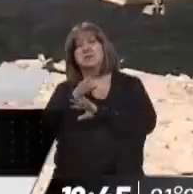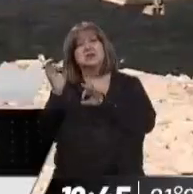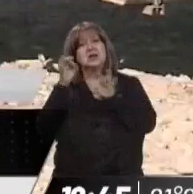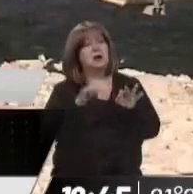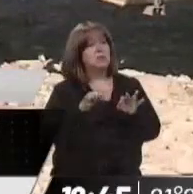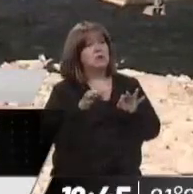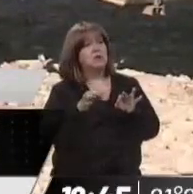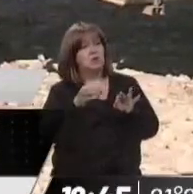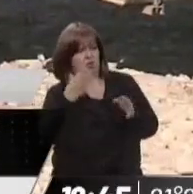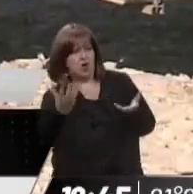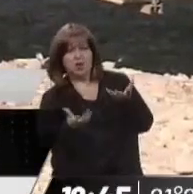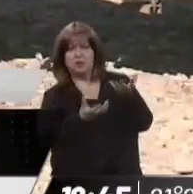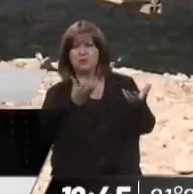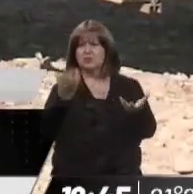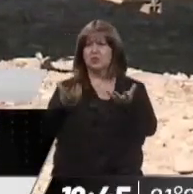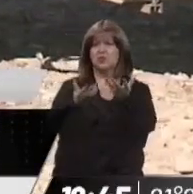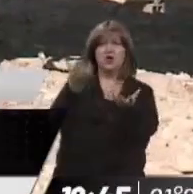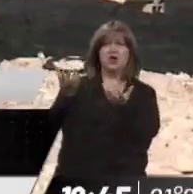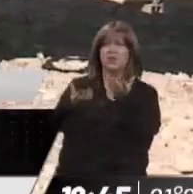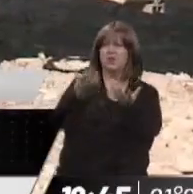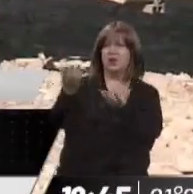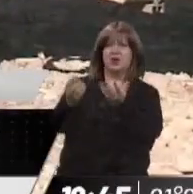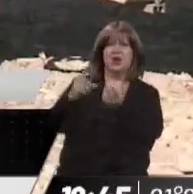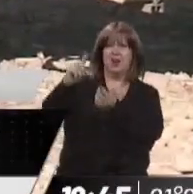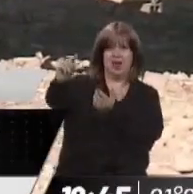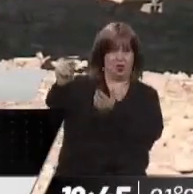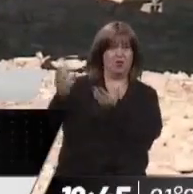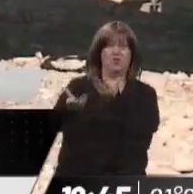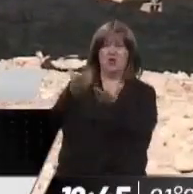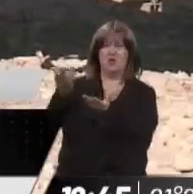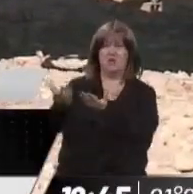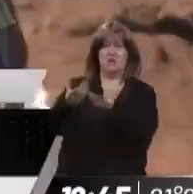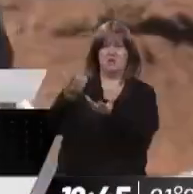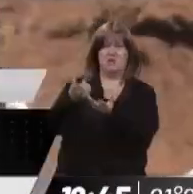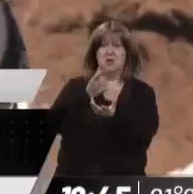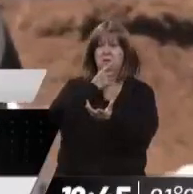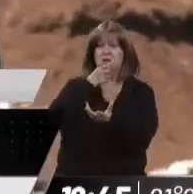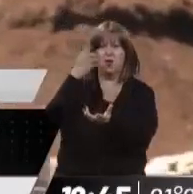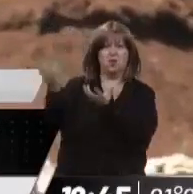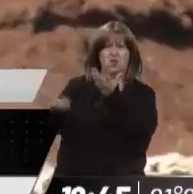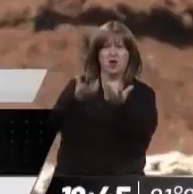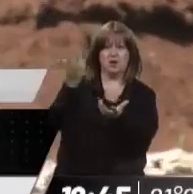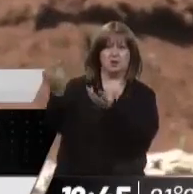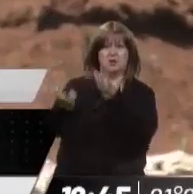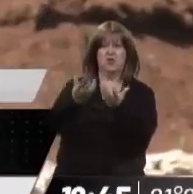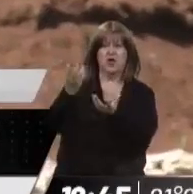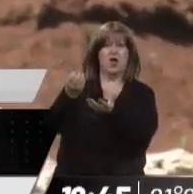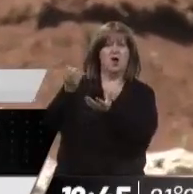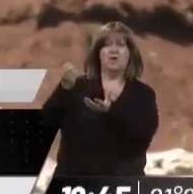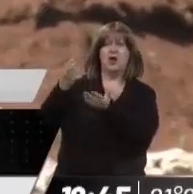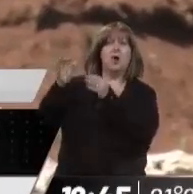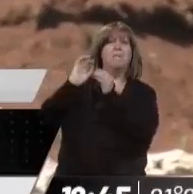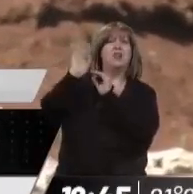llegamos vimos el fuego. Me acerco todo, pero no sé, parecía violento el fuego. Era como que... ¿Y el fuego de campos